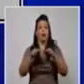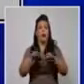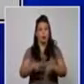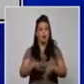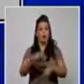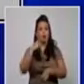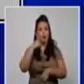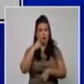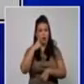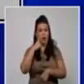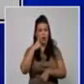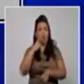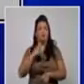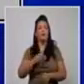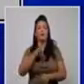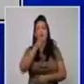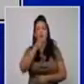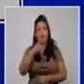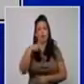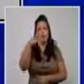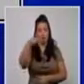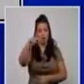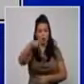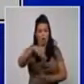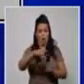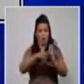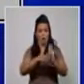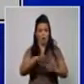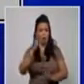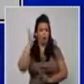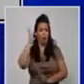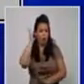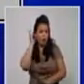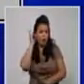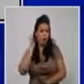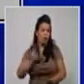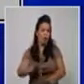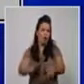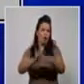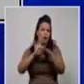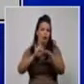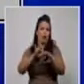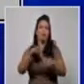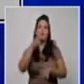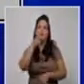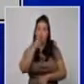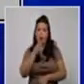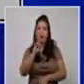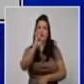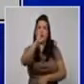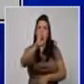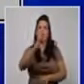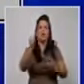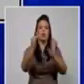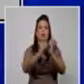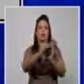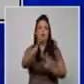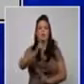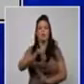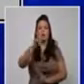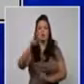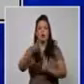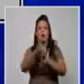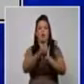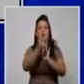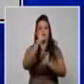más alta en febrero, que se podría llegar a 7.000 casos activos en un momento determinado. Comienza a bajar